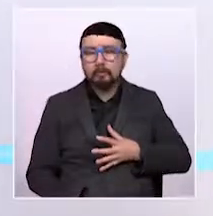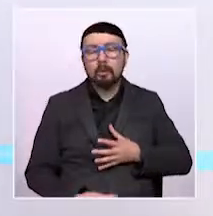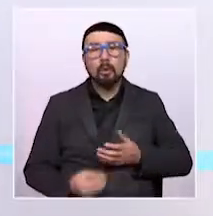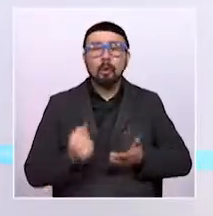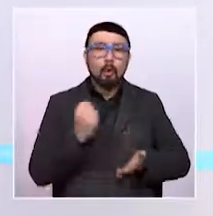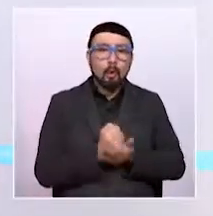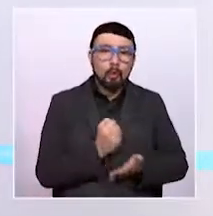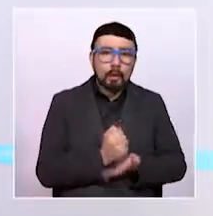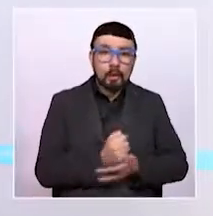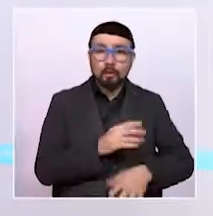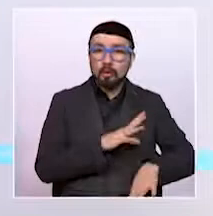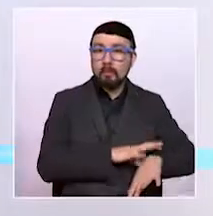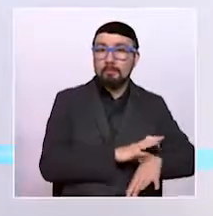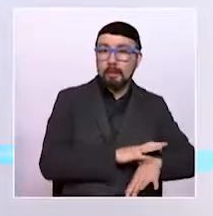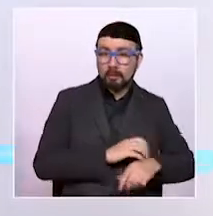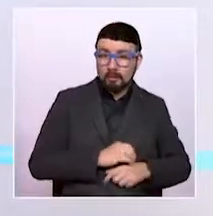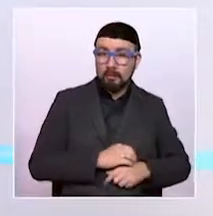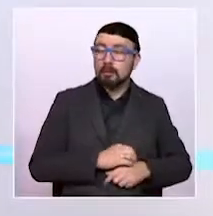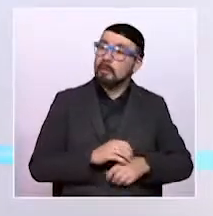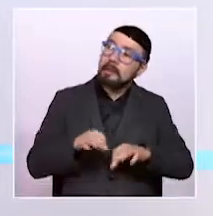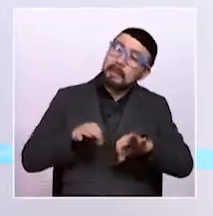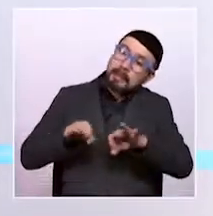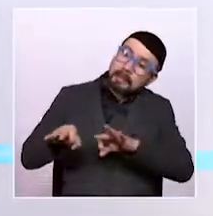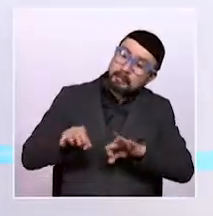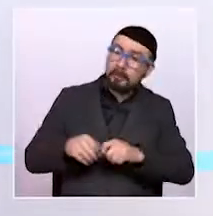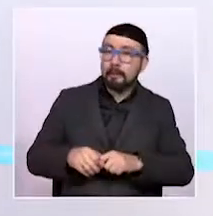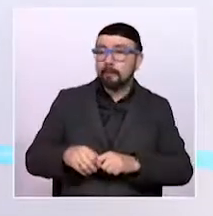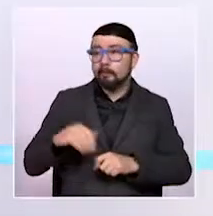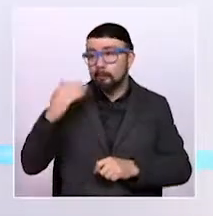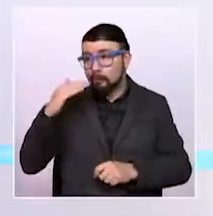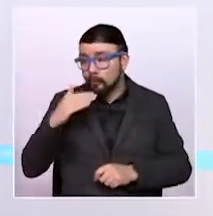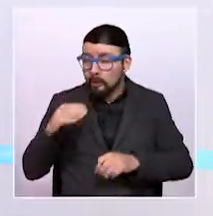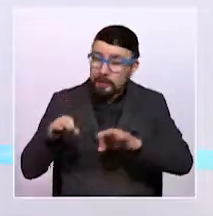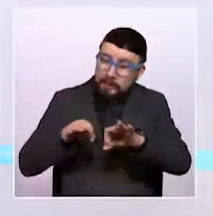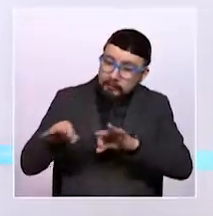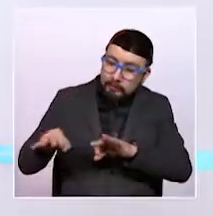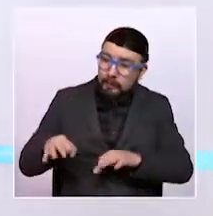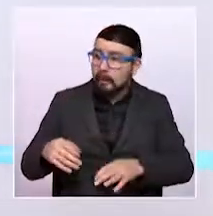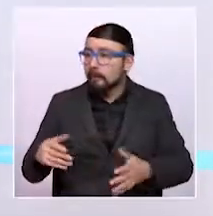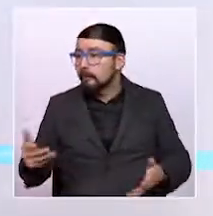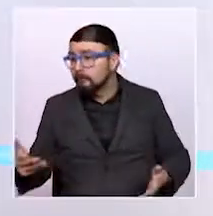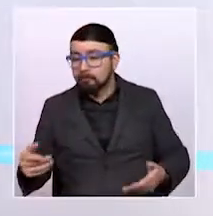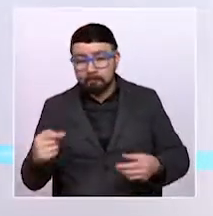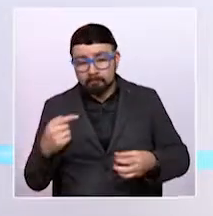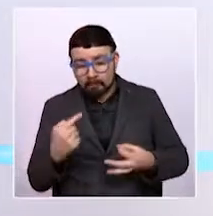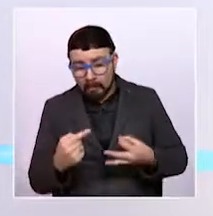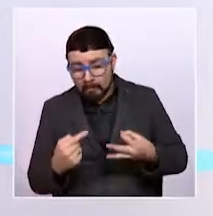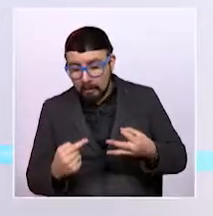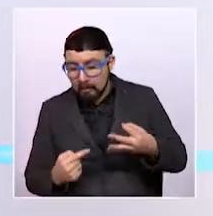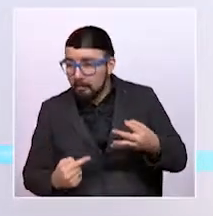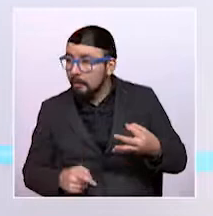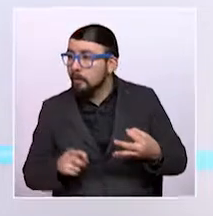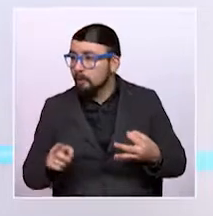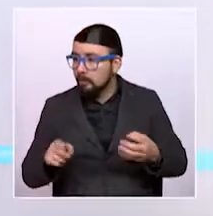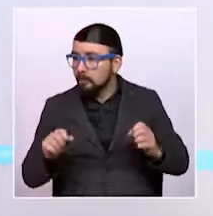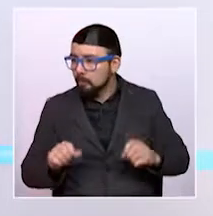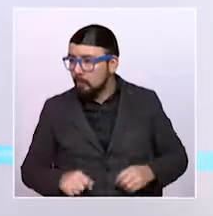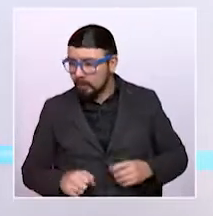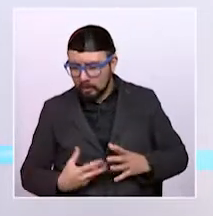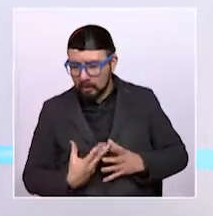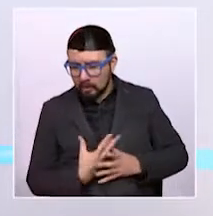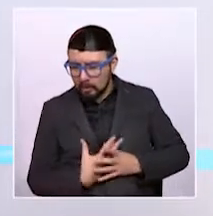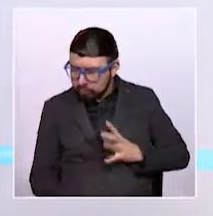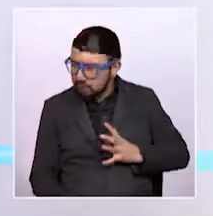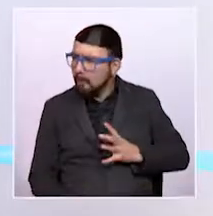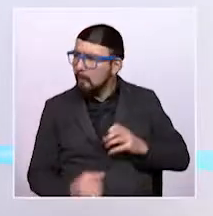médico lo que les explicaba ahorita exponerle a la paciente en qué causales puede terminar la paciente el embarazo pero